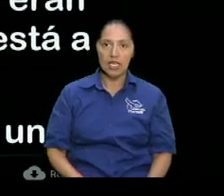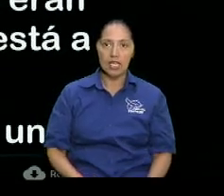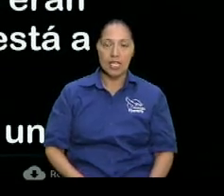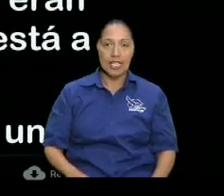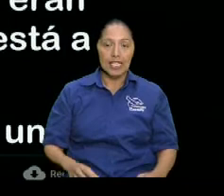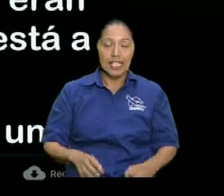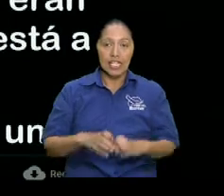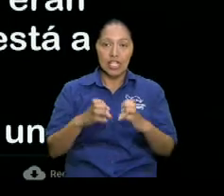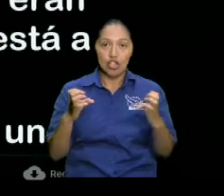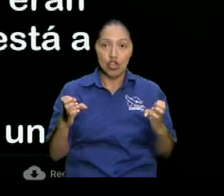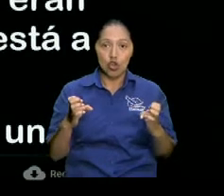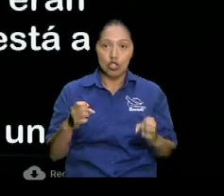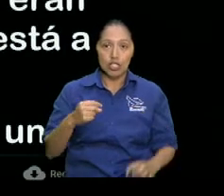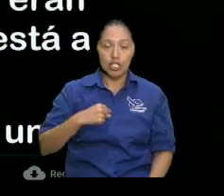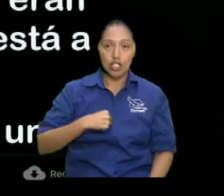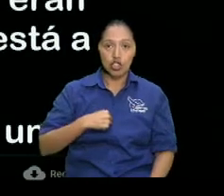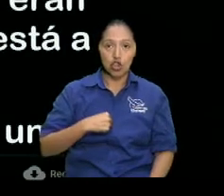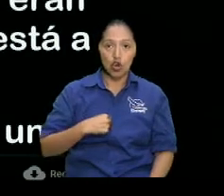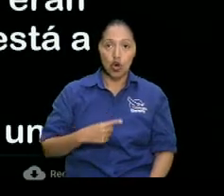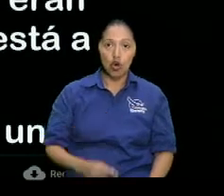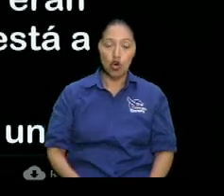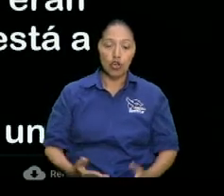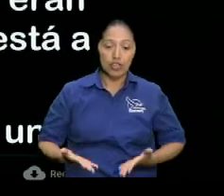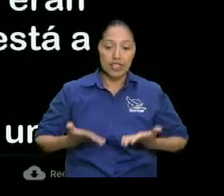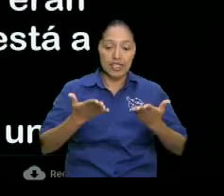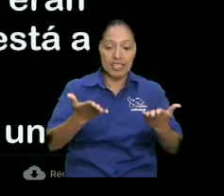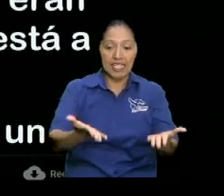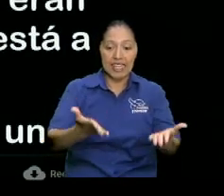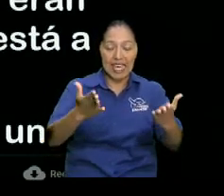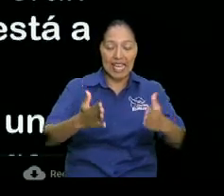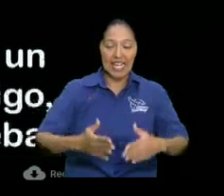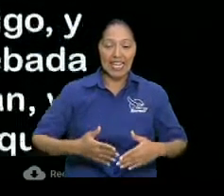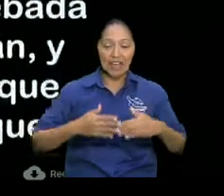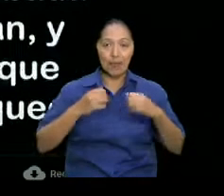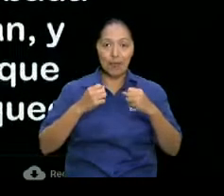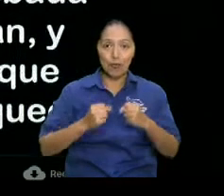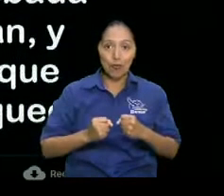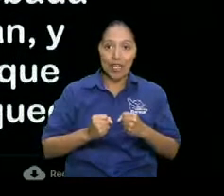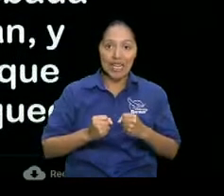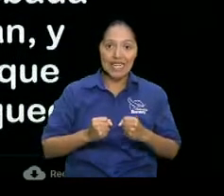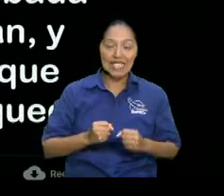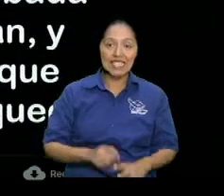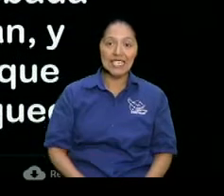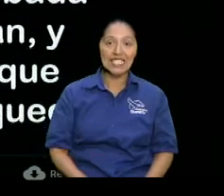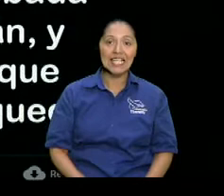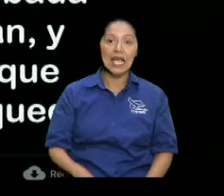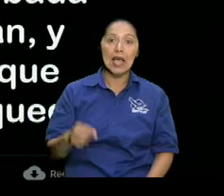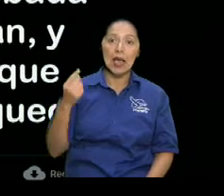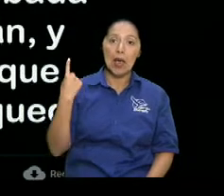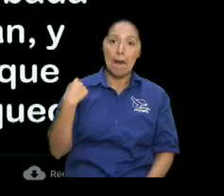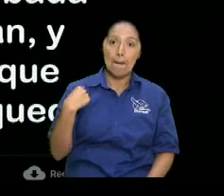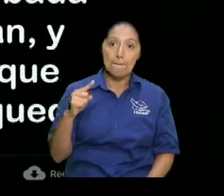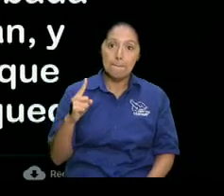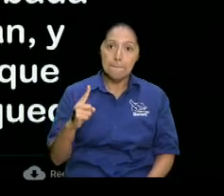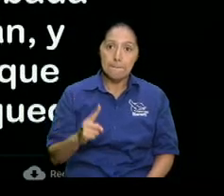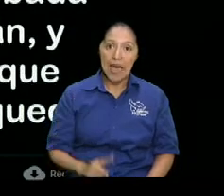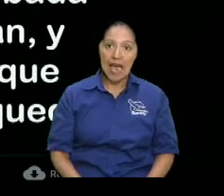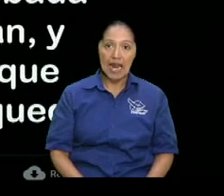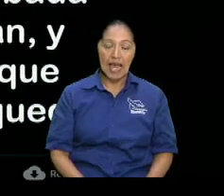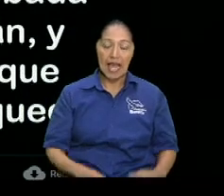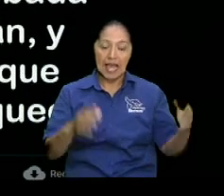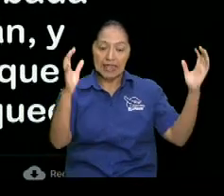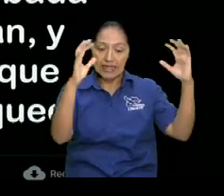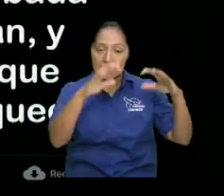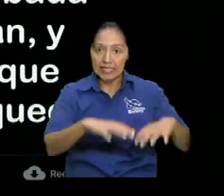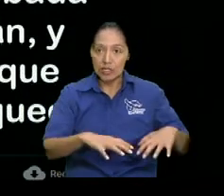campamento. Y descendió con su criado Fura hasta los puestos avanzados del ejército que estaban en el campamento. Y los madianitas, los